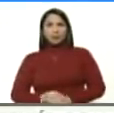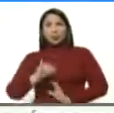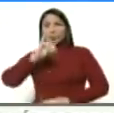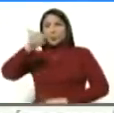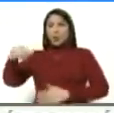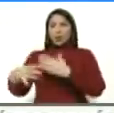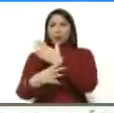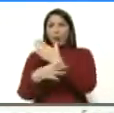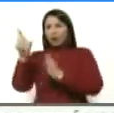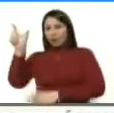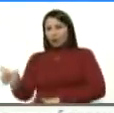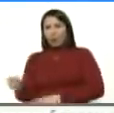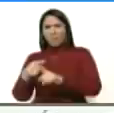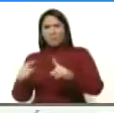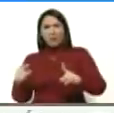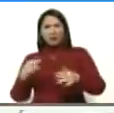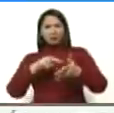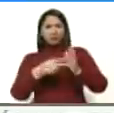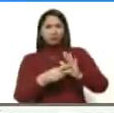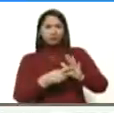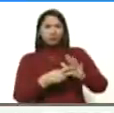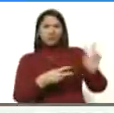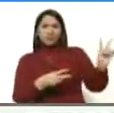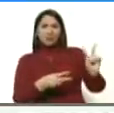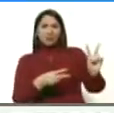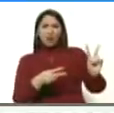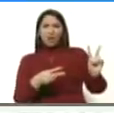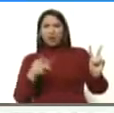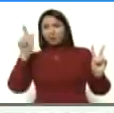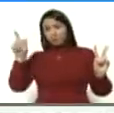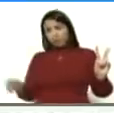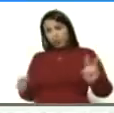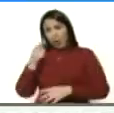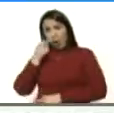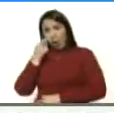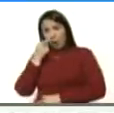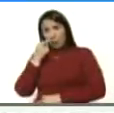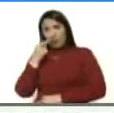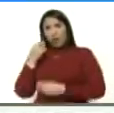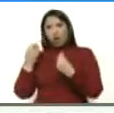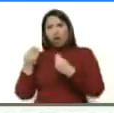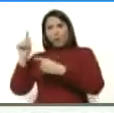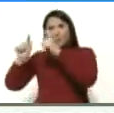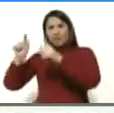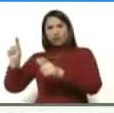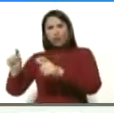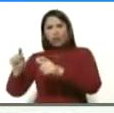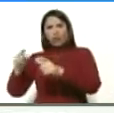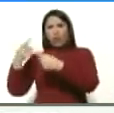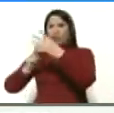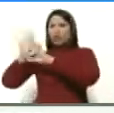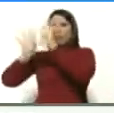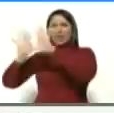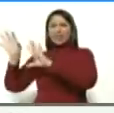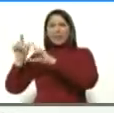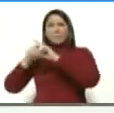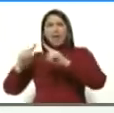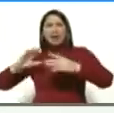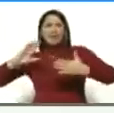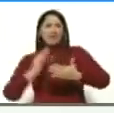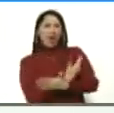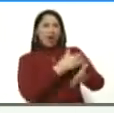Guaidó para Venezuela, como agente extranjero para la destrucción de nuestro